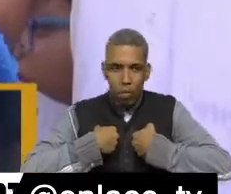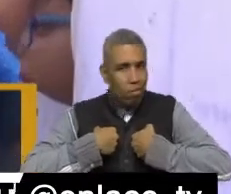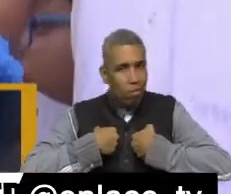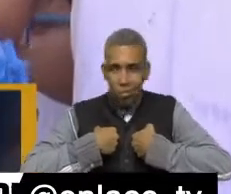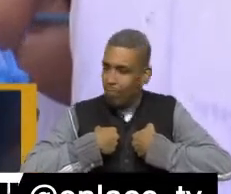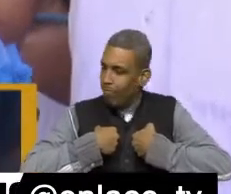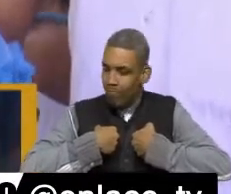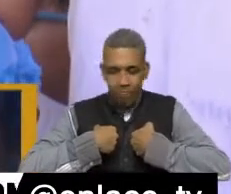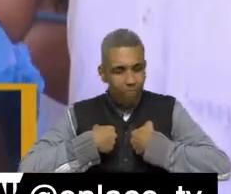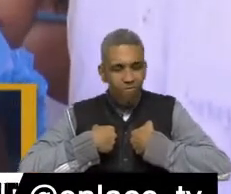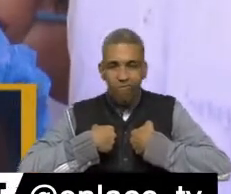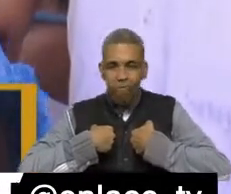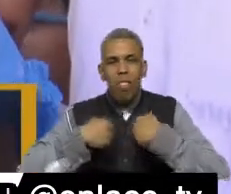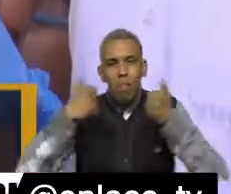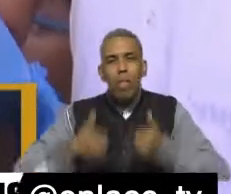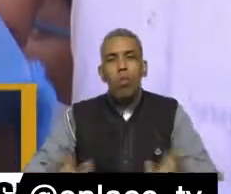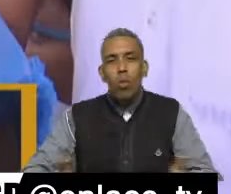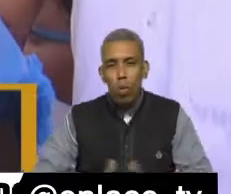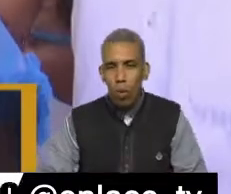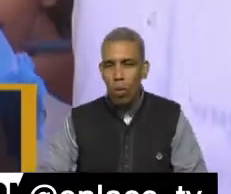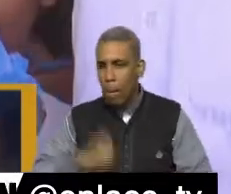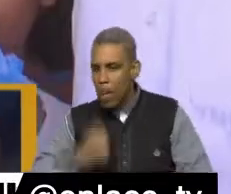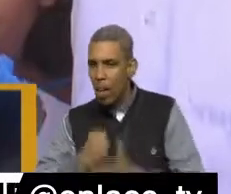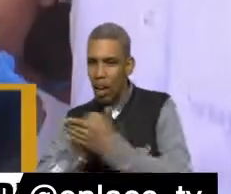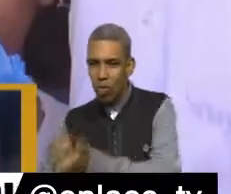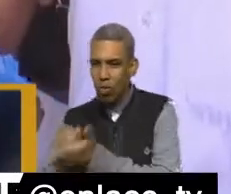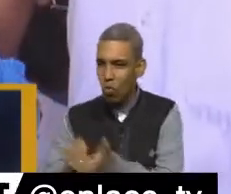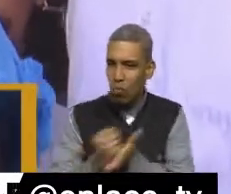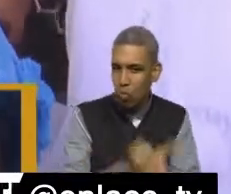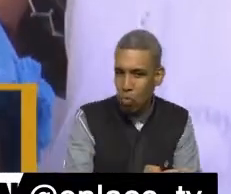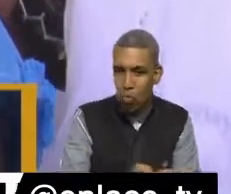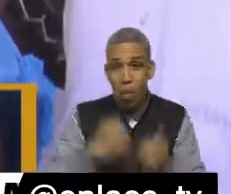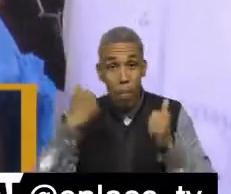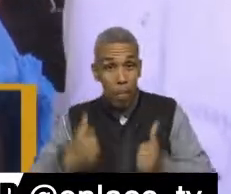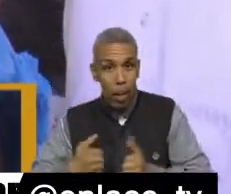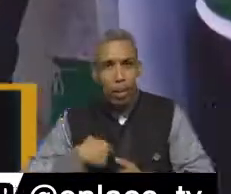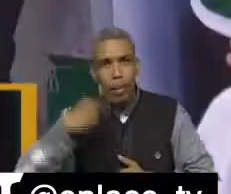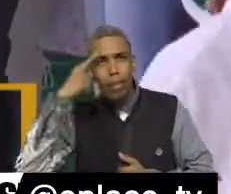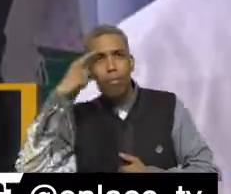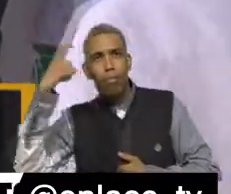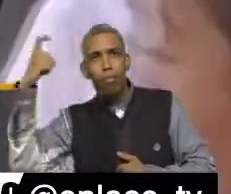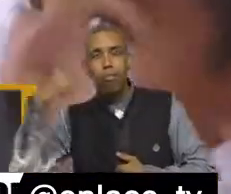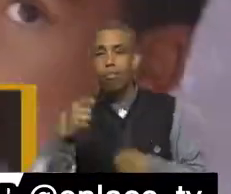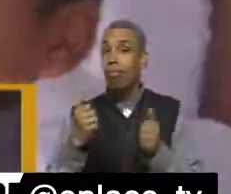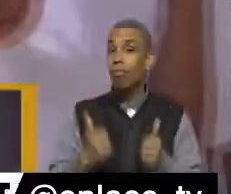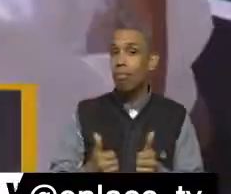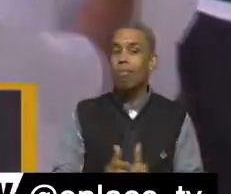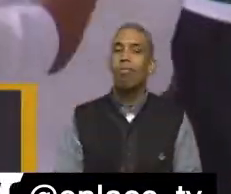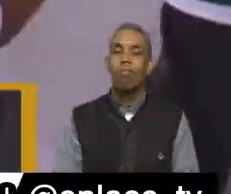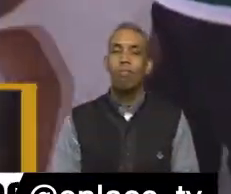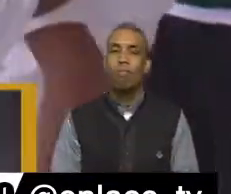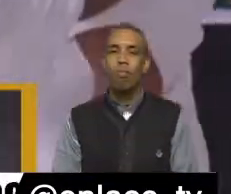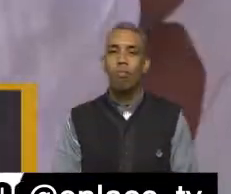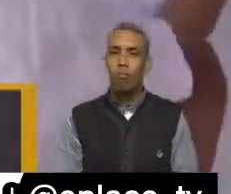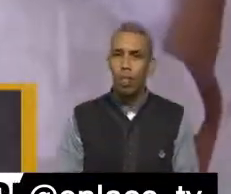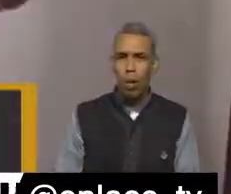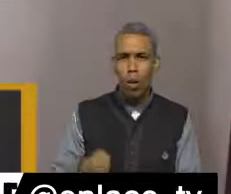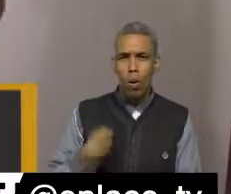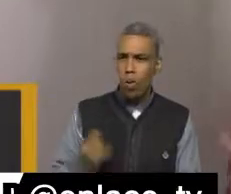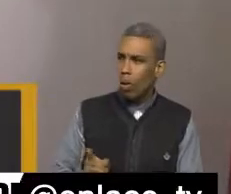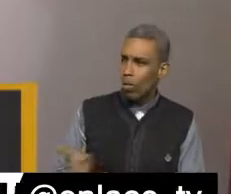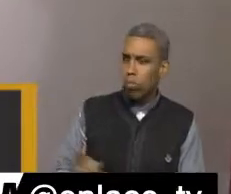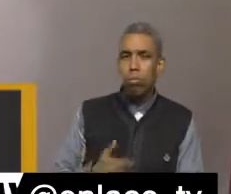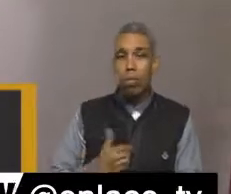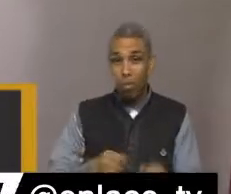Lo que realmente importa es hacer algo bien y seguir soñando, porque es lo que nosotros debemos hacer. Como esta joven, decenas de estudiantes